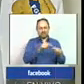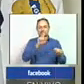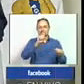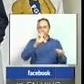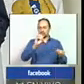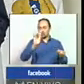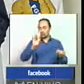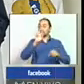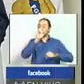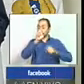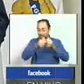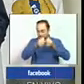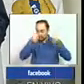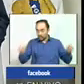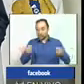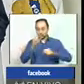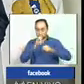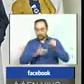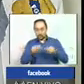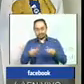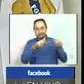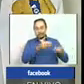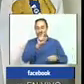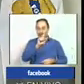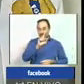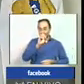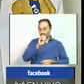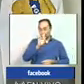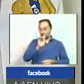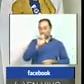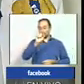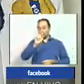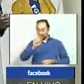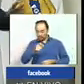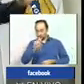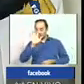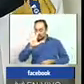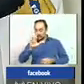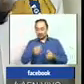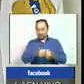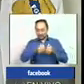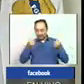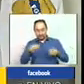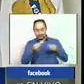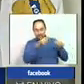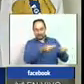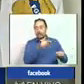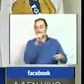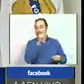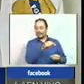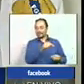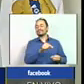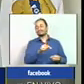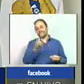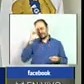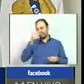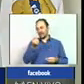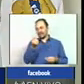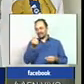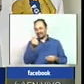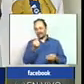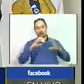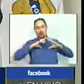108 millones. 108.5 millones. Es allí donde se establece el delito de peculado,